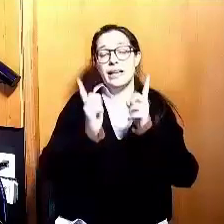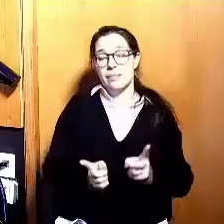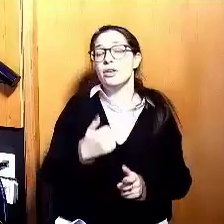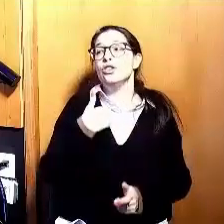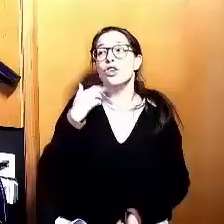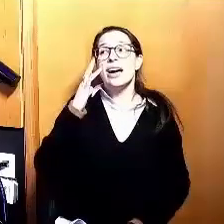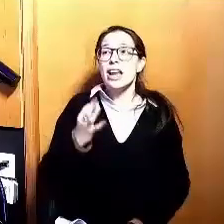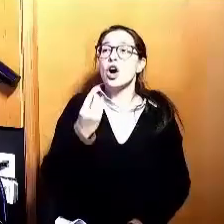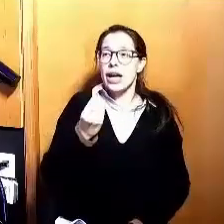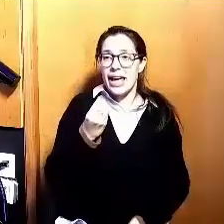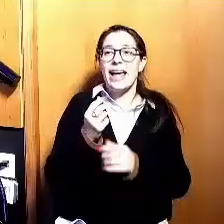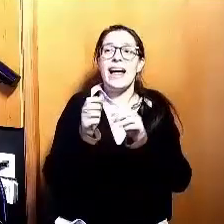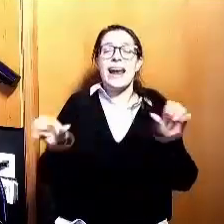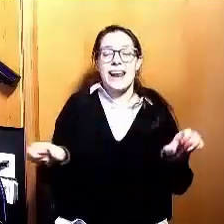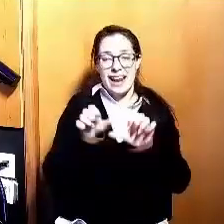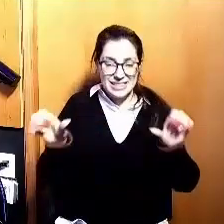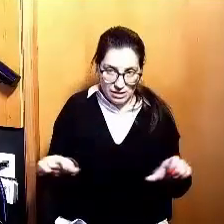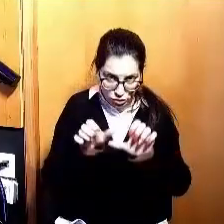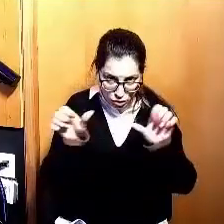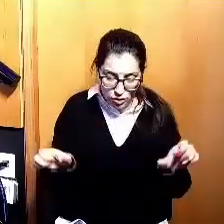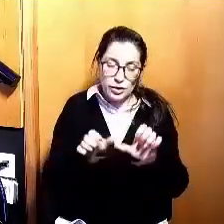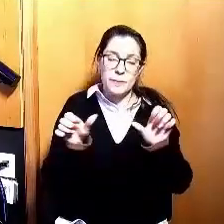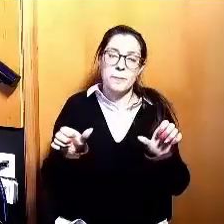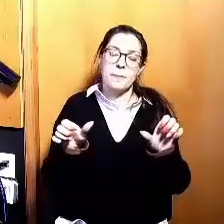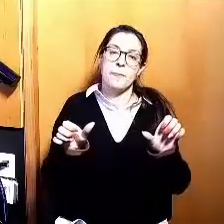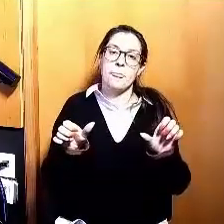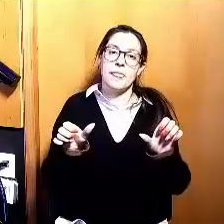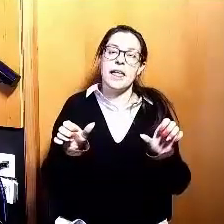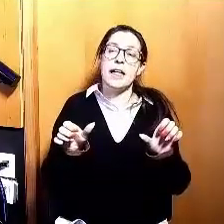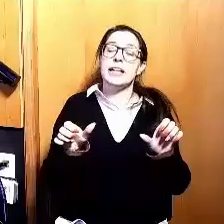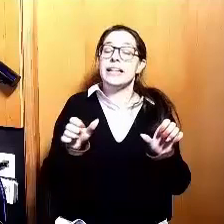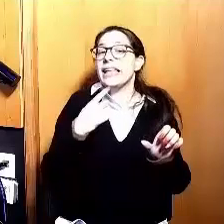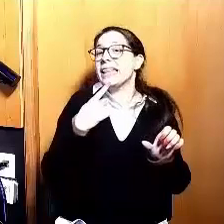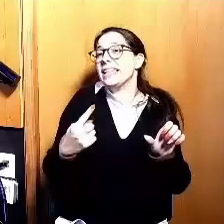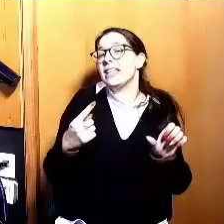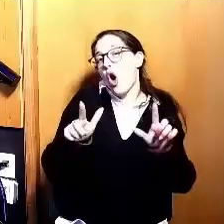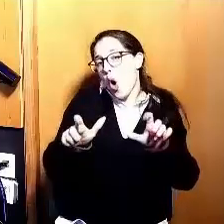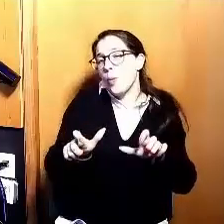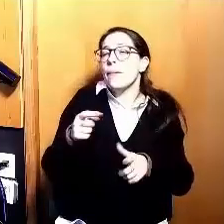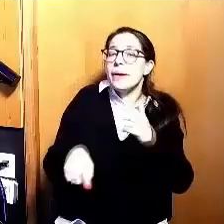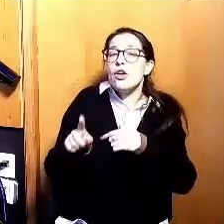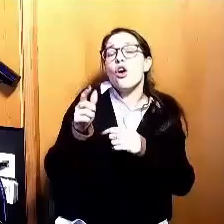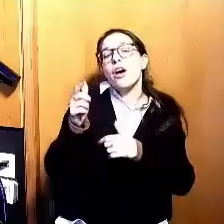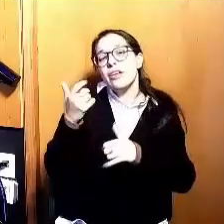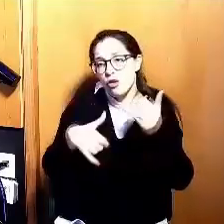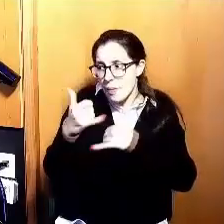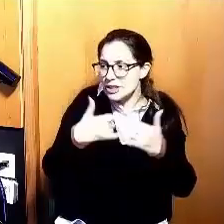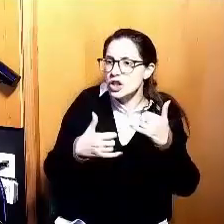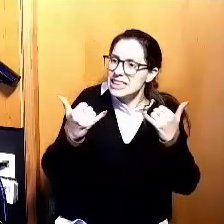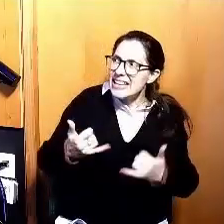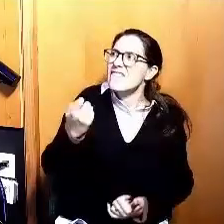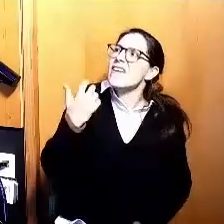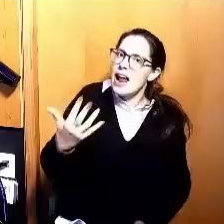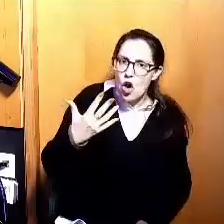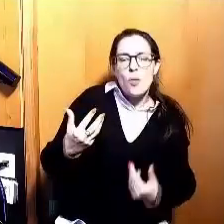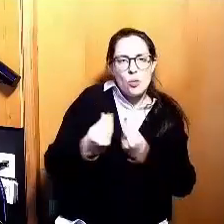ahí es la realización, que una vez que se dice, pues es como obvio, pero que los datos tienen mucho valor, pero ese valor solo